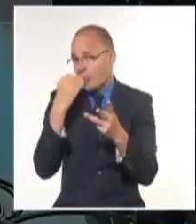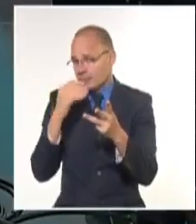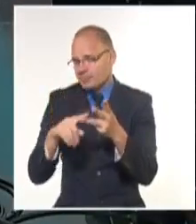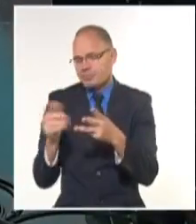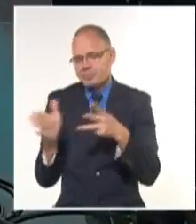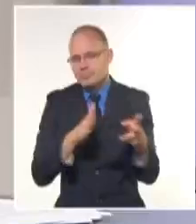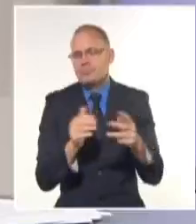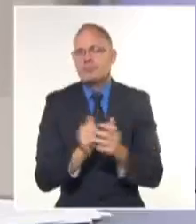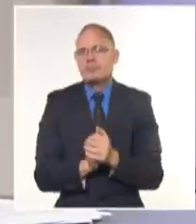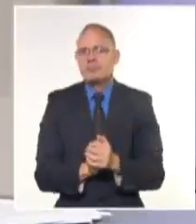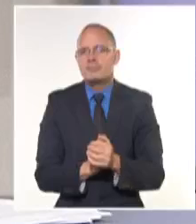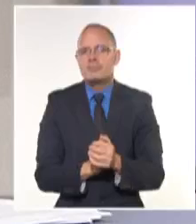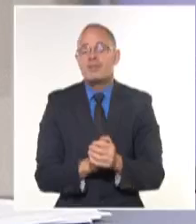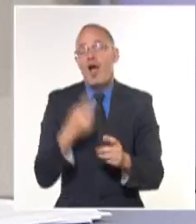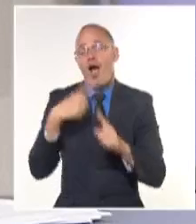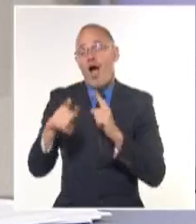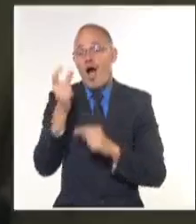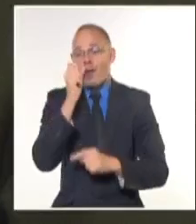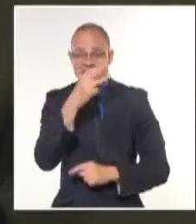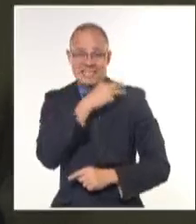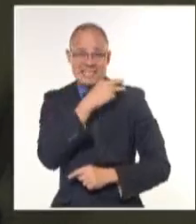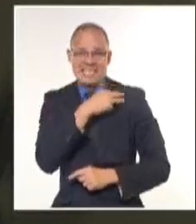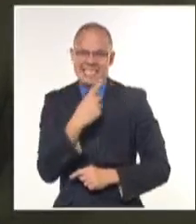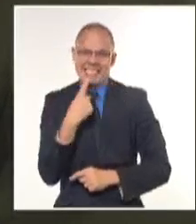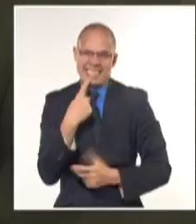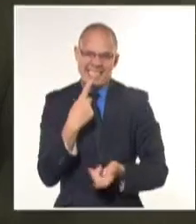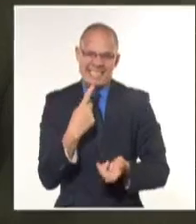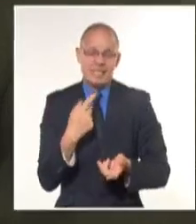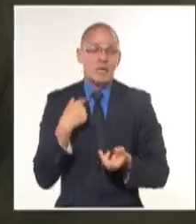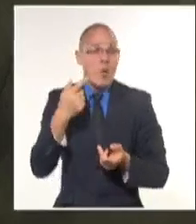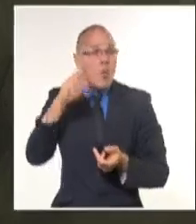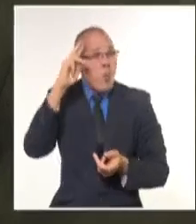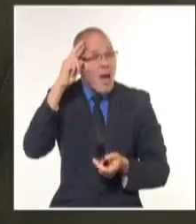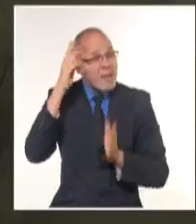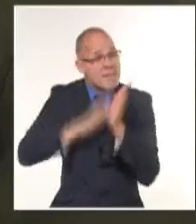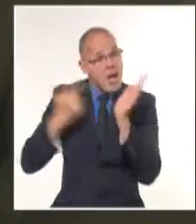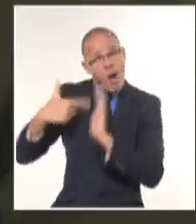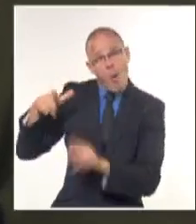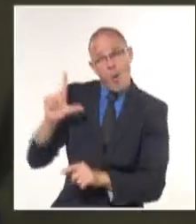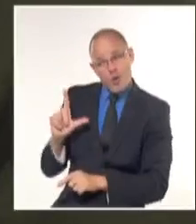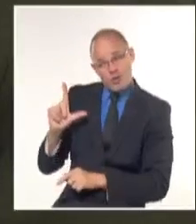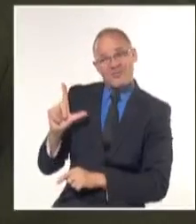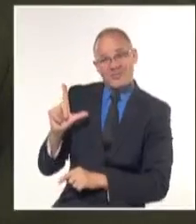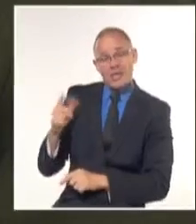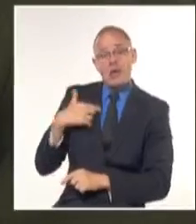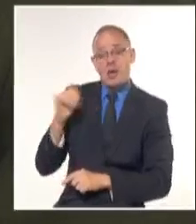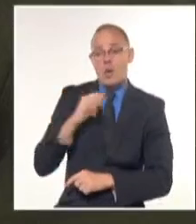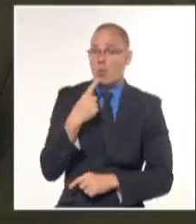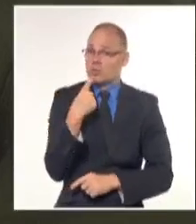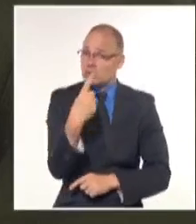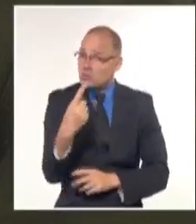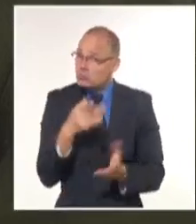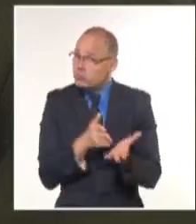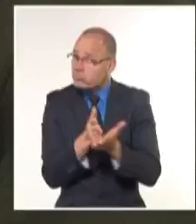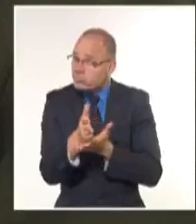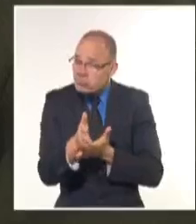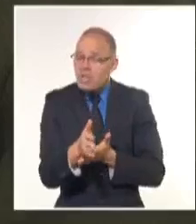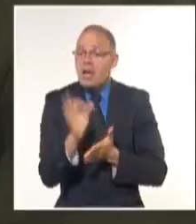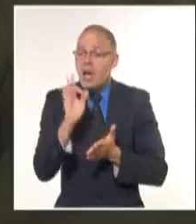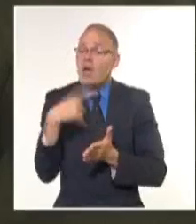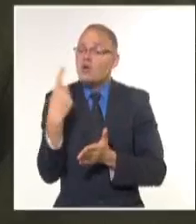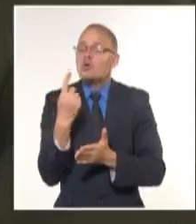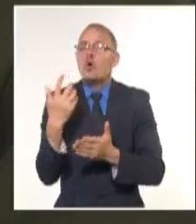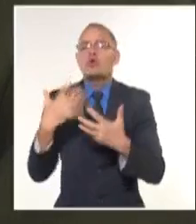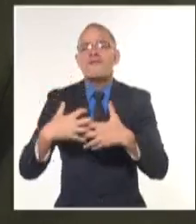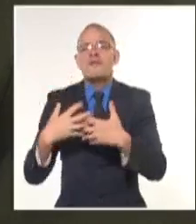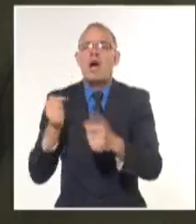nada más no, tienen que invitar a otras. La reitero. Yo creo que los temas de control interno, a tenor de lo que hemos hablado, sí, es una responsabilidad que